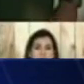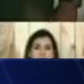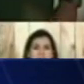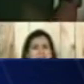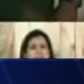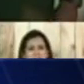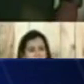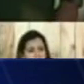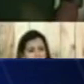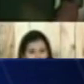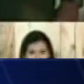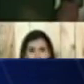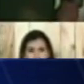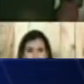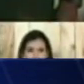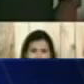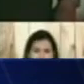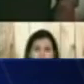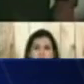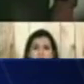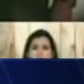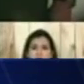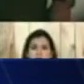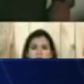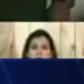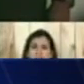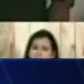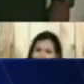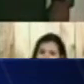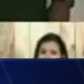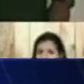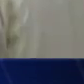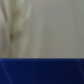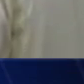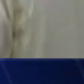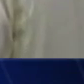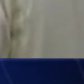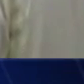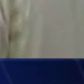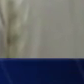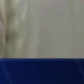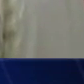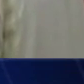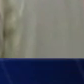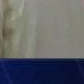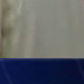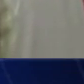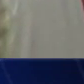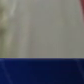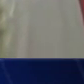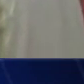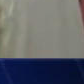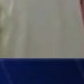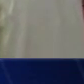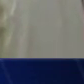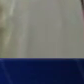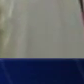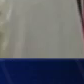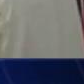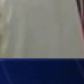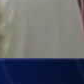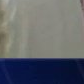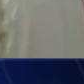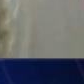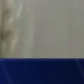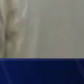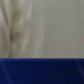cercano, de afecto, de respeto. Estas declaraciones se las ofreció luego de mantener reuniones con el